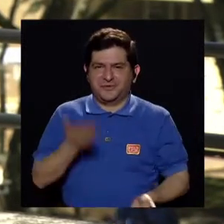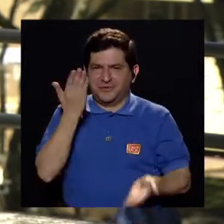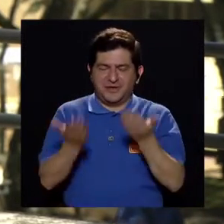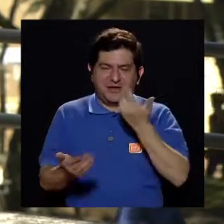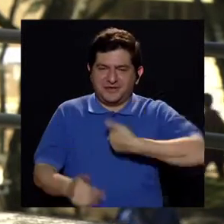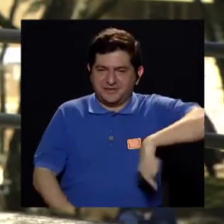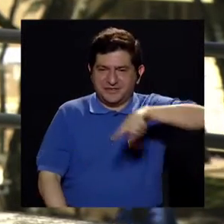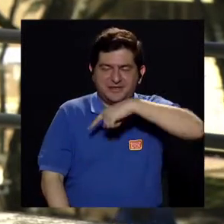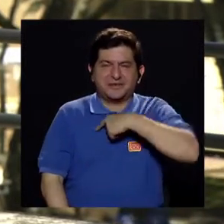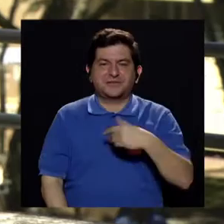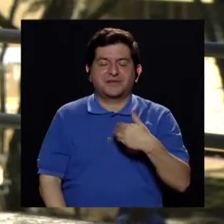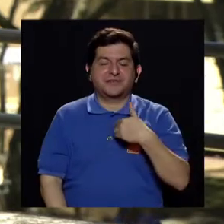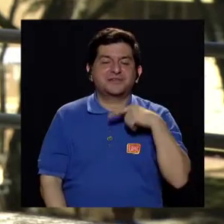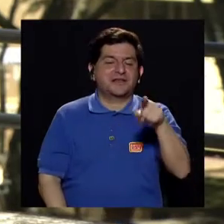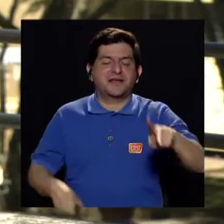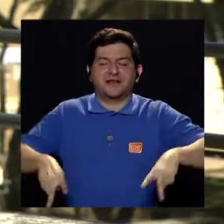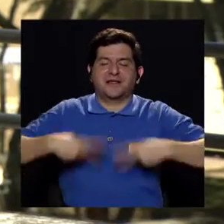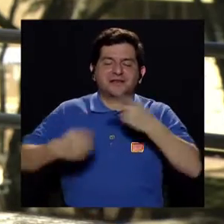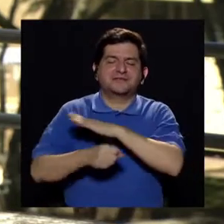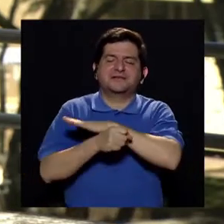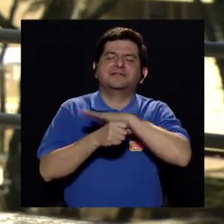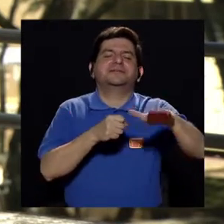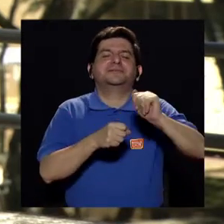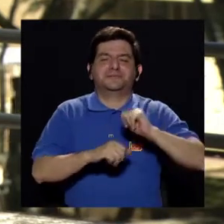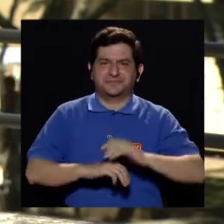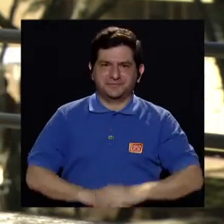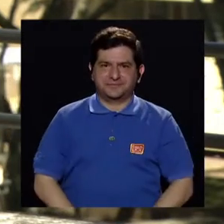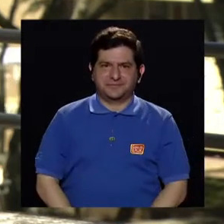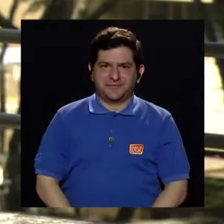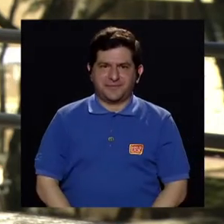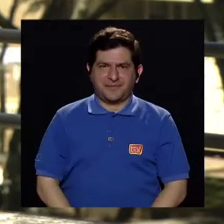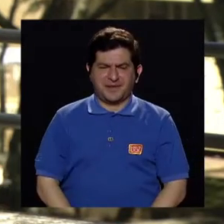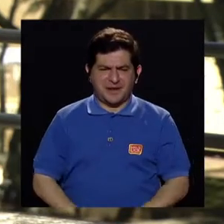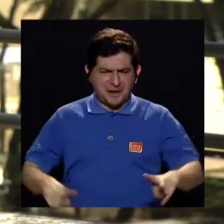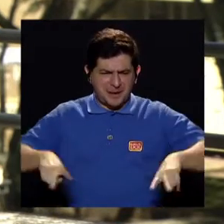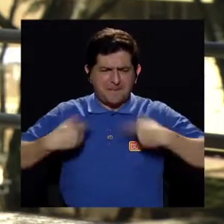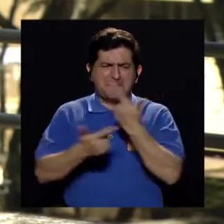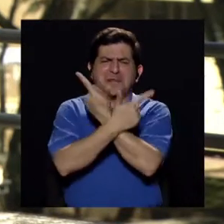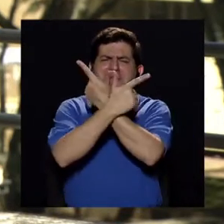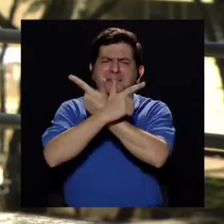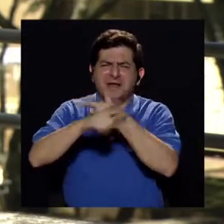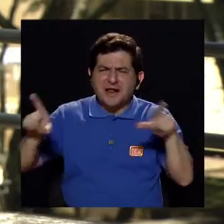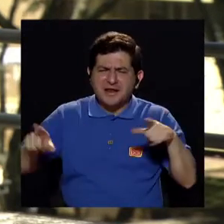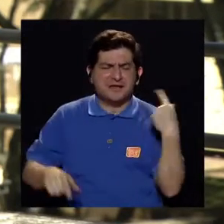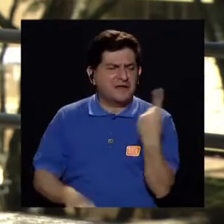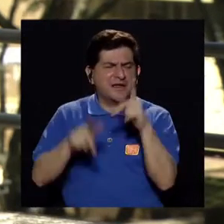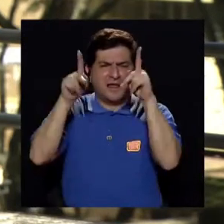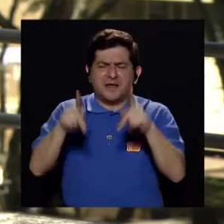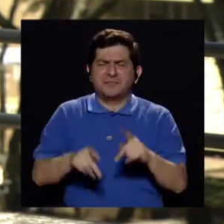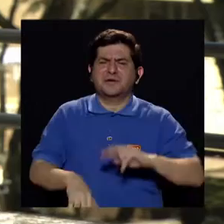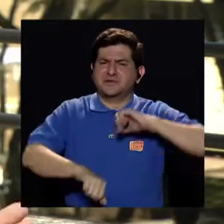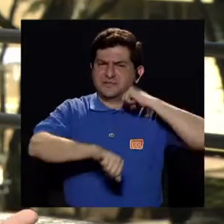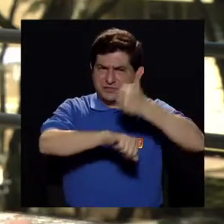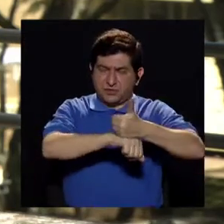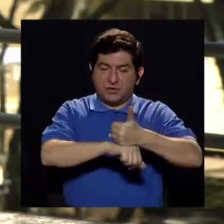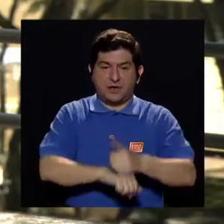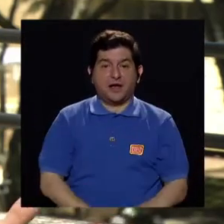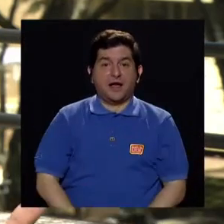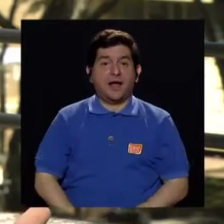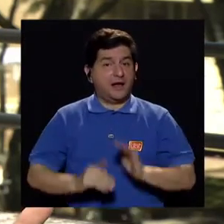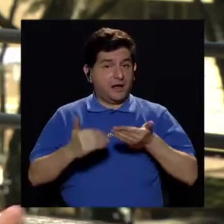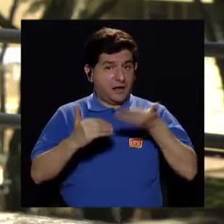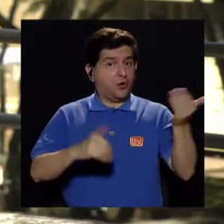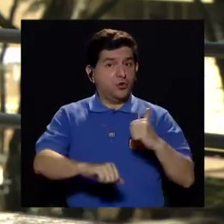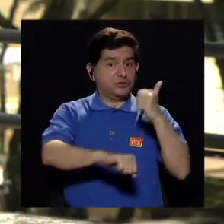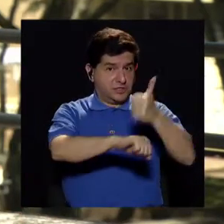cuál es la sabiduría que nos va a llevar a tener esa vida plena. Entonces, ¿cómo vivir libremente? Lo definimos cada uno. Ahora hay parámetros, hay